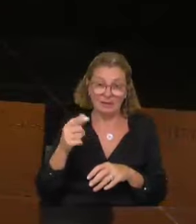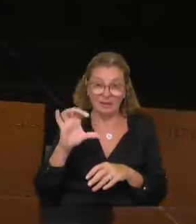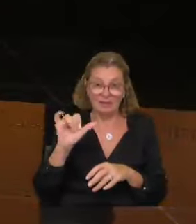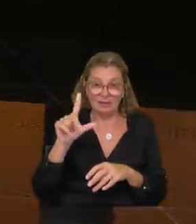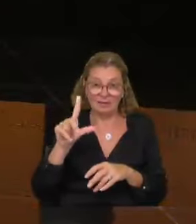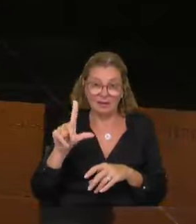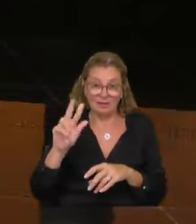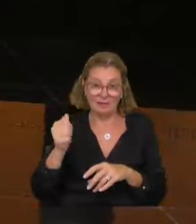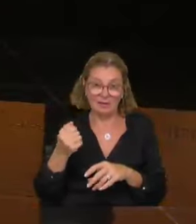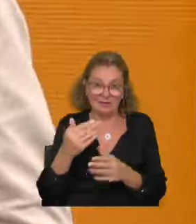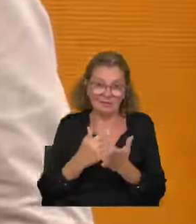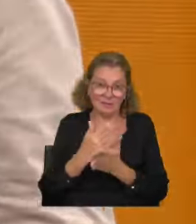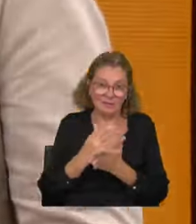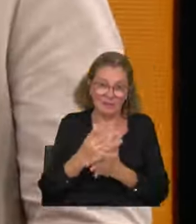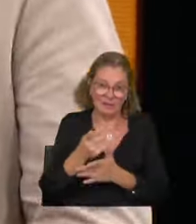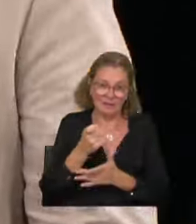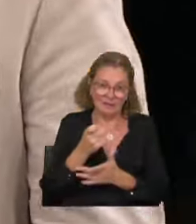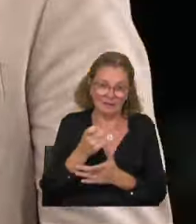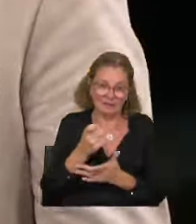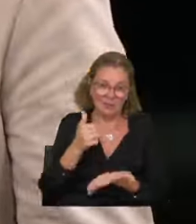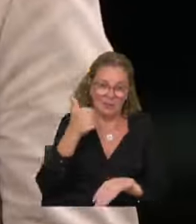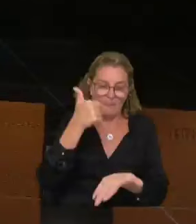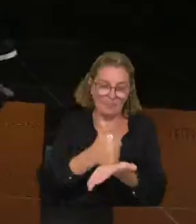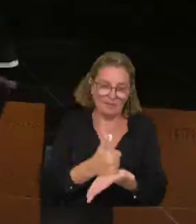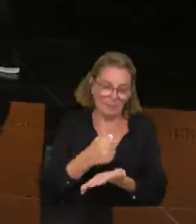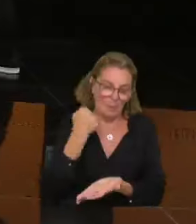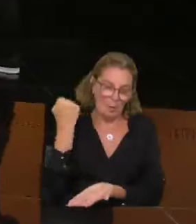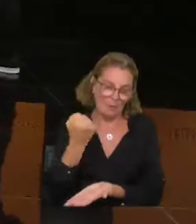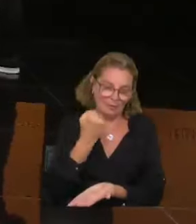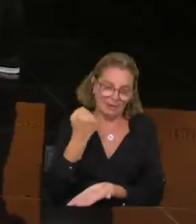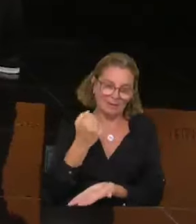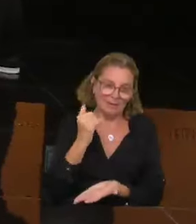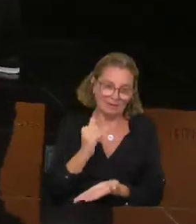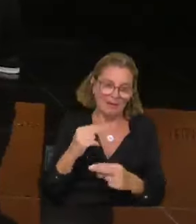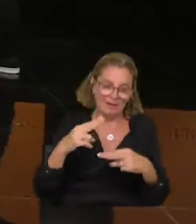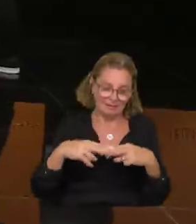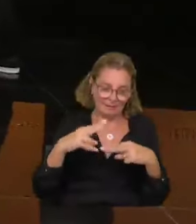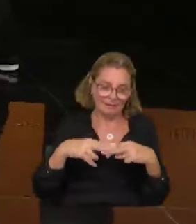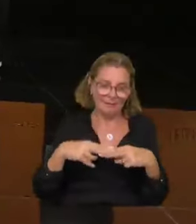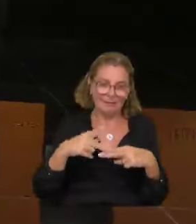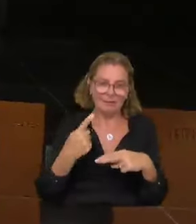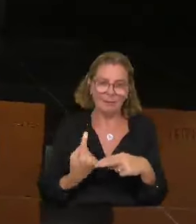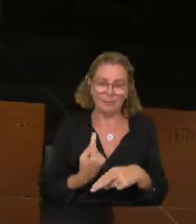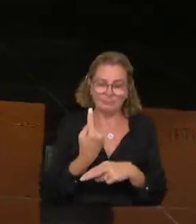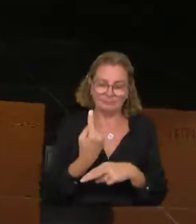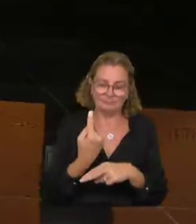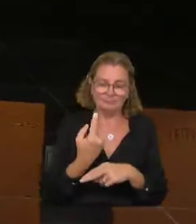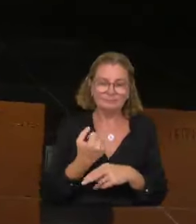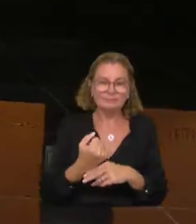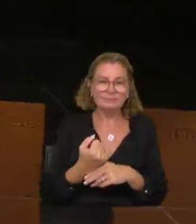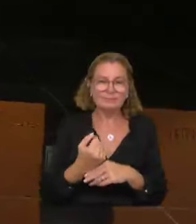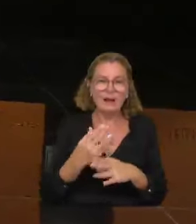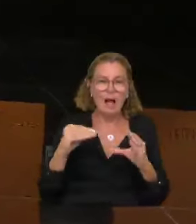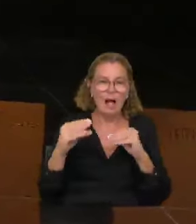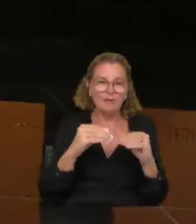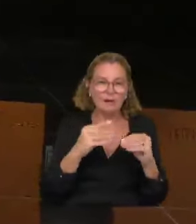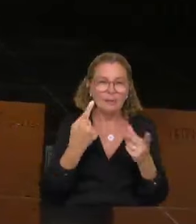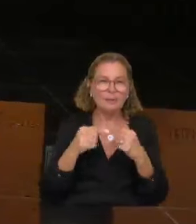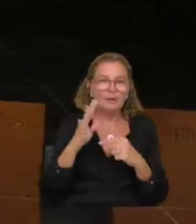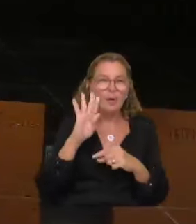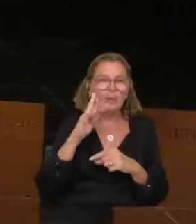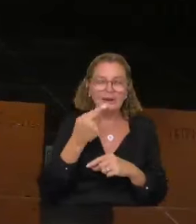delante en la rede x tiene una presencia muy fuerte digamos en esa red entonces aparecen como centrales ahí en esa en esa conversación pero nos